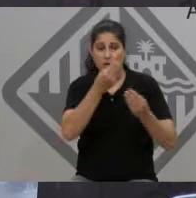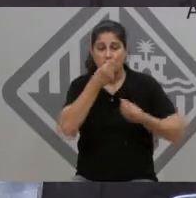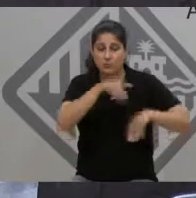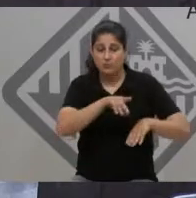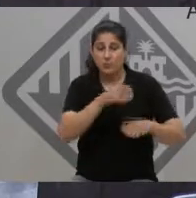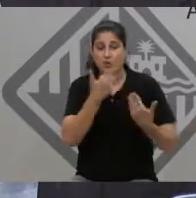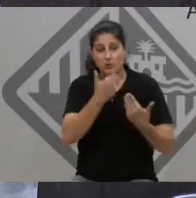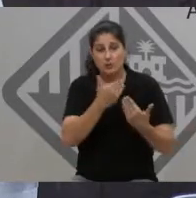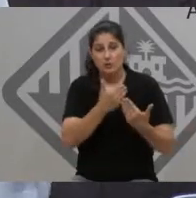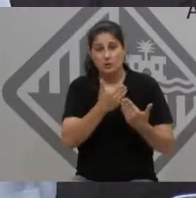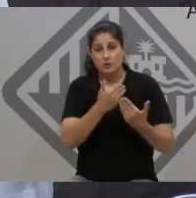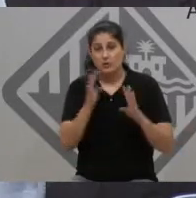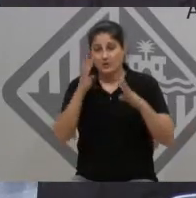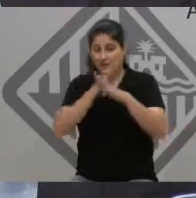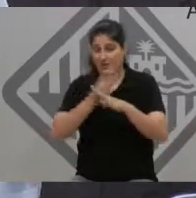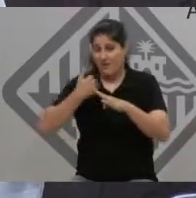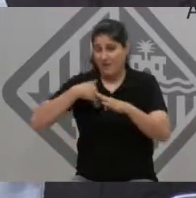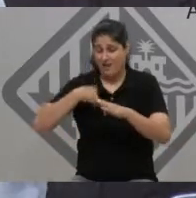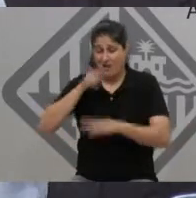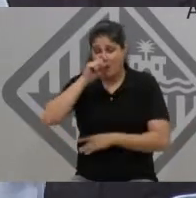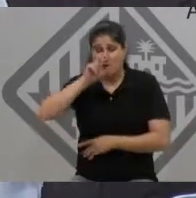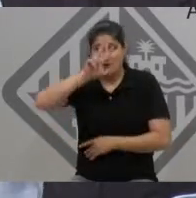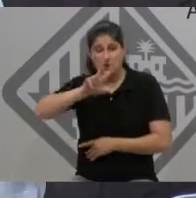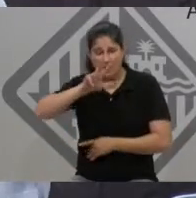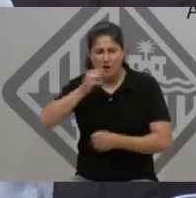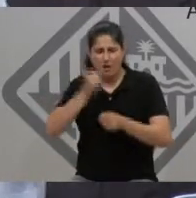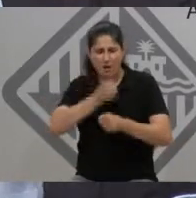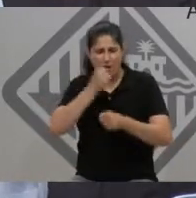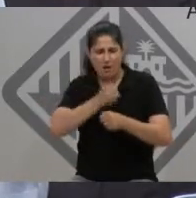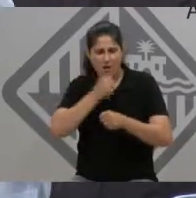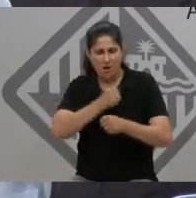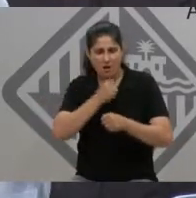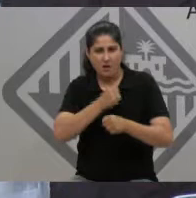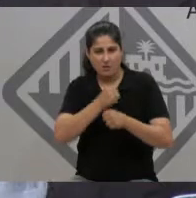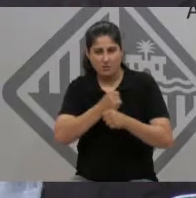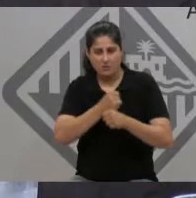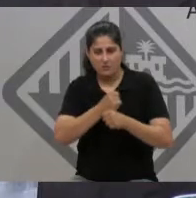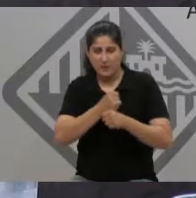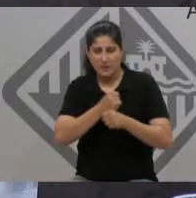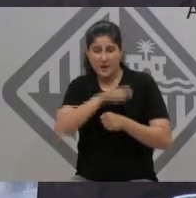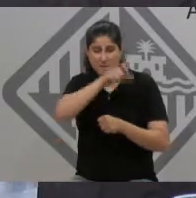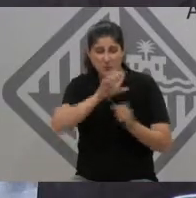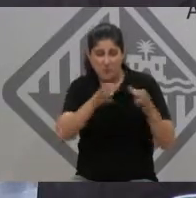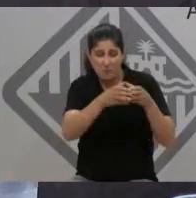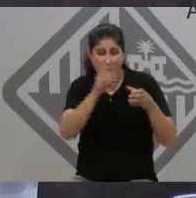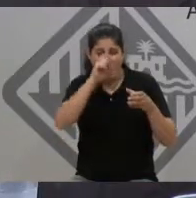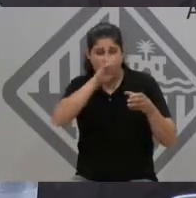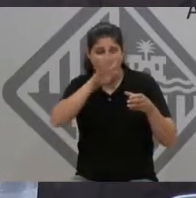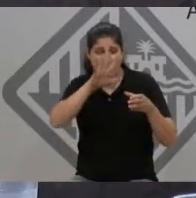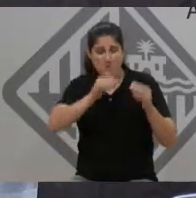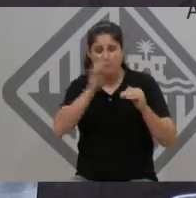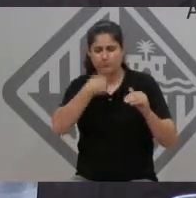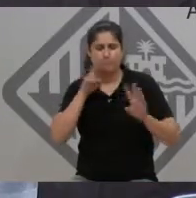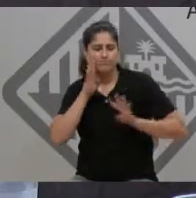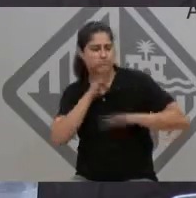en esta legislatura llevamos 3 años trabajando y haciendo visibles visibles a este colectivo. Votaremos en